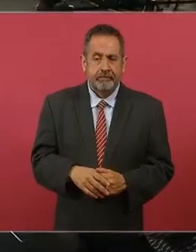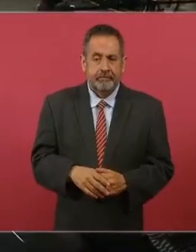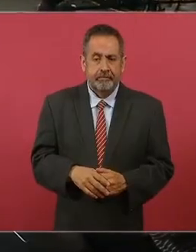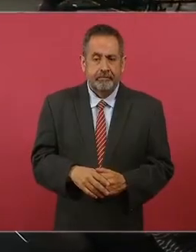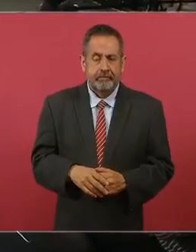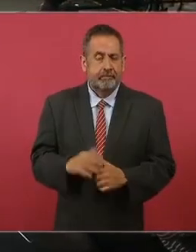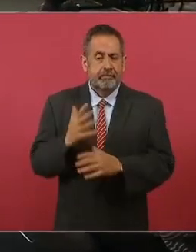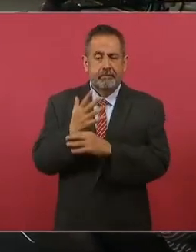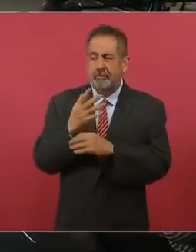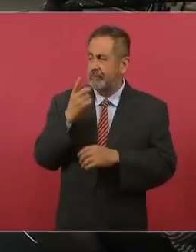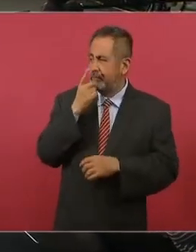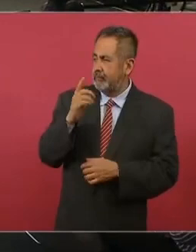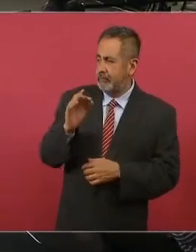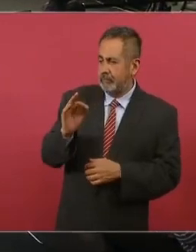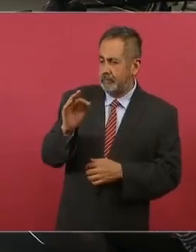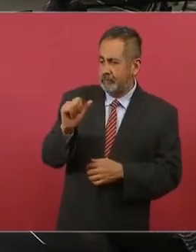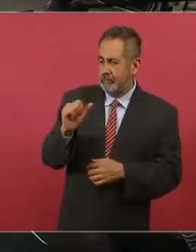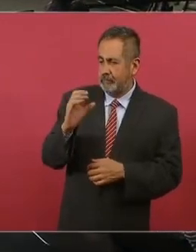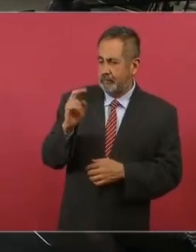Facundo Cabral,